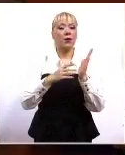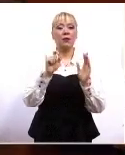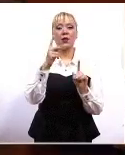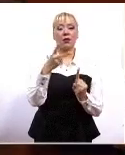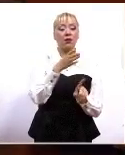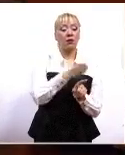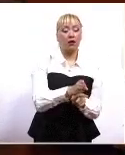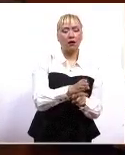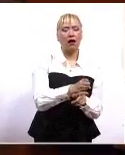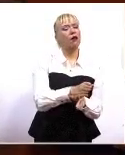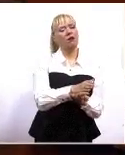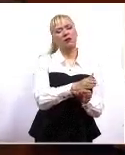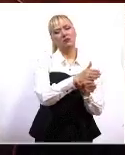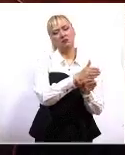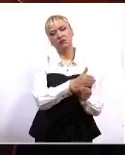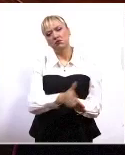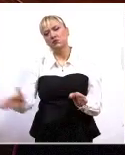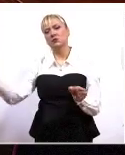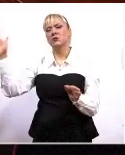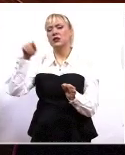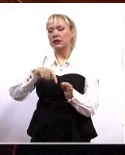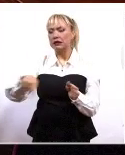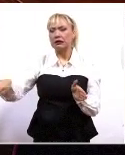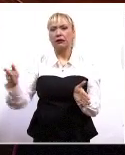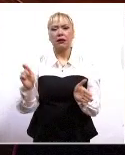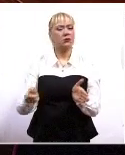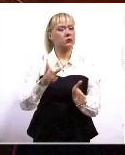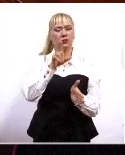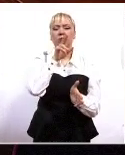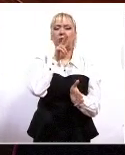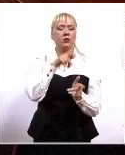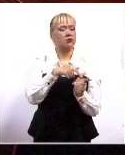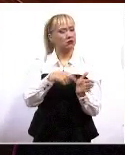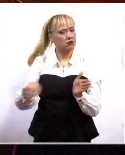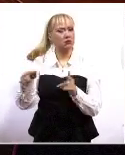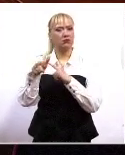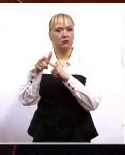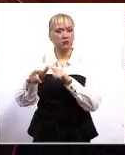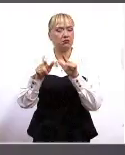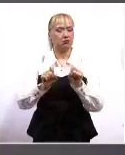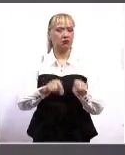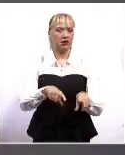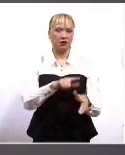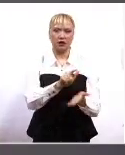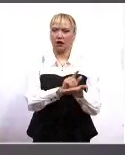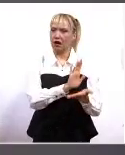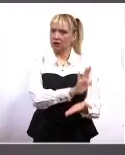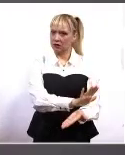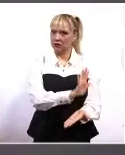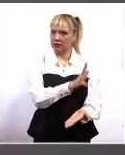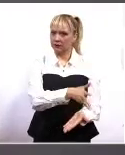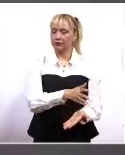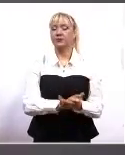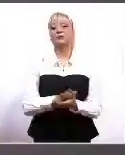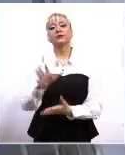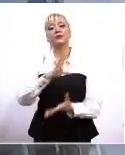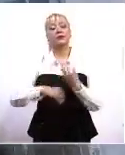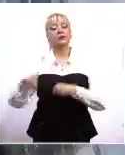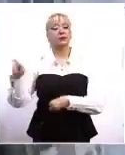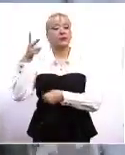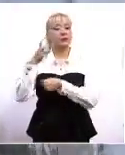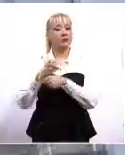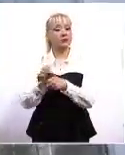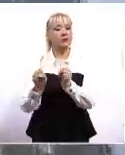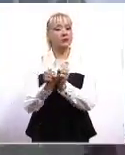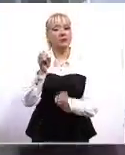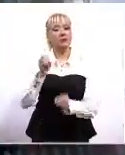otro asunto, el Pleno determinó que quedó sin materia la Declaratoria General de Inconstitucionalidad solicitada por la segunda sala respecto